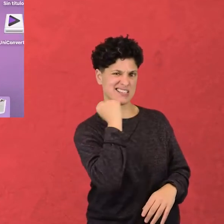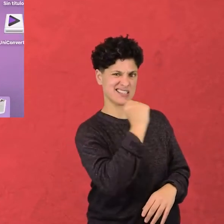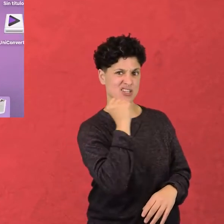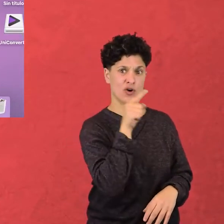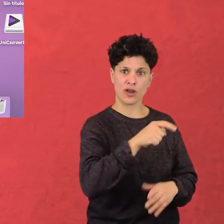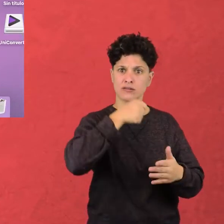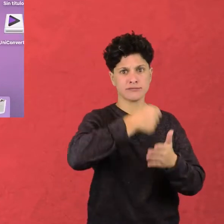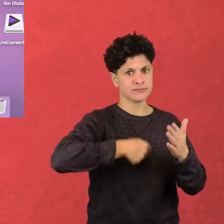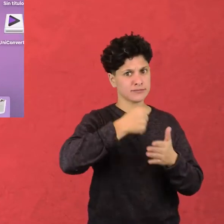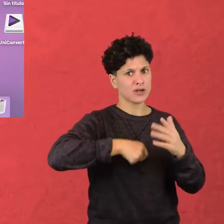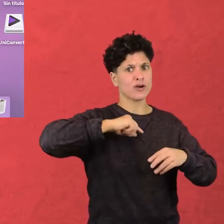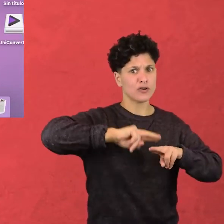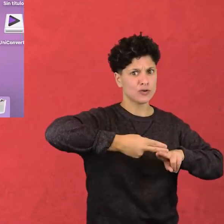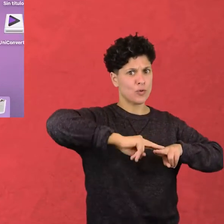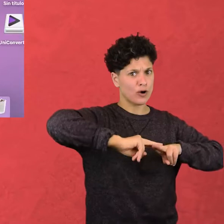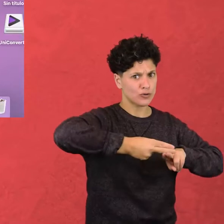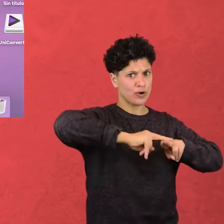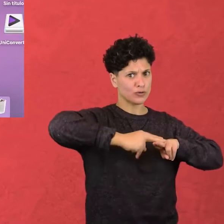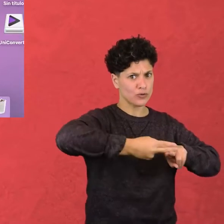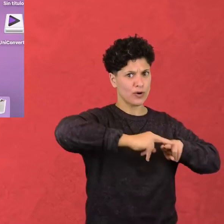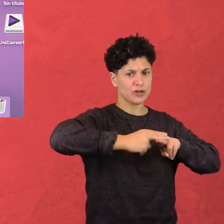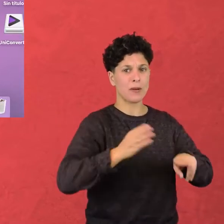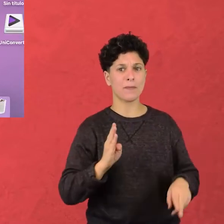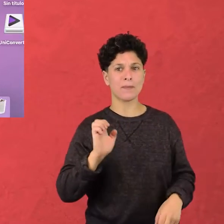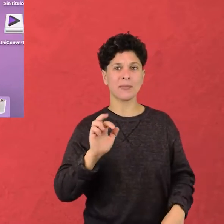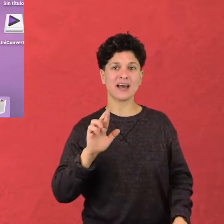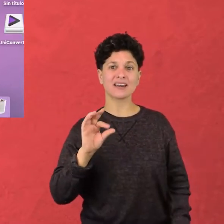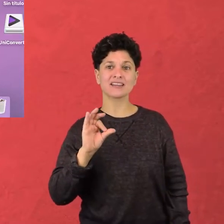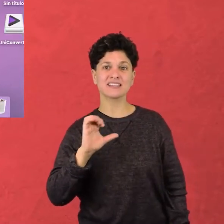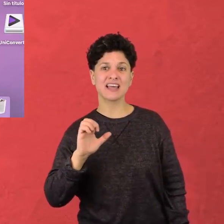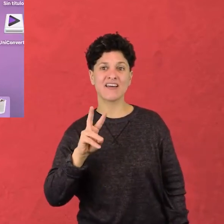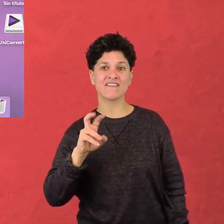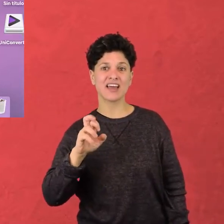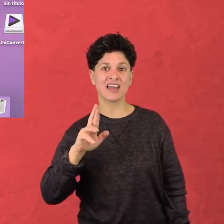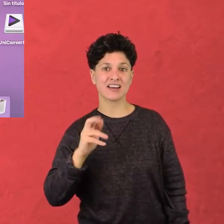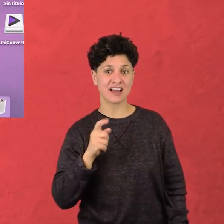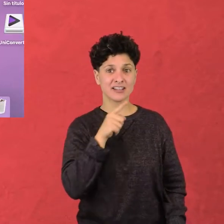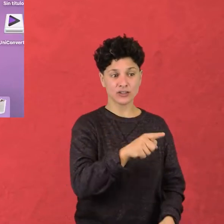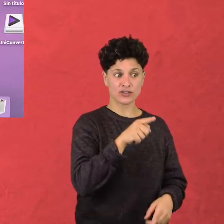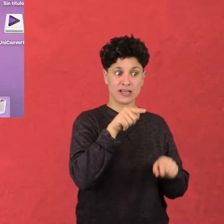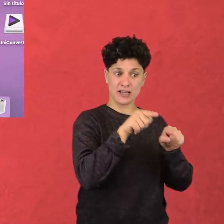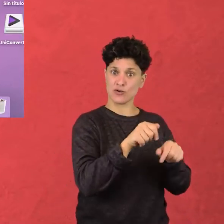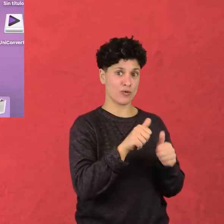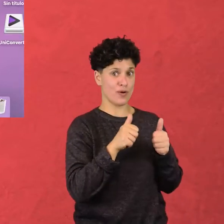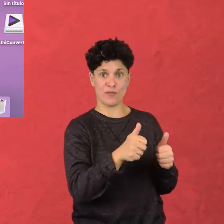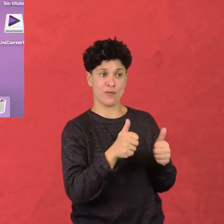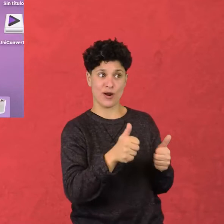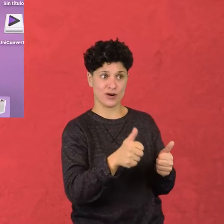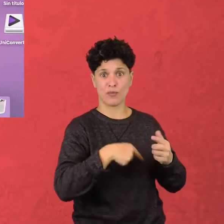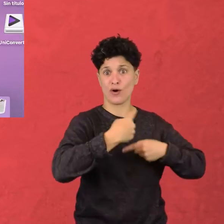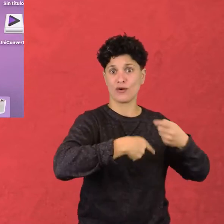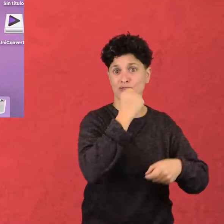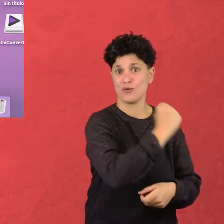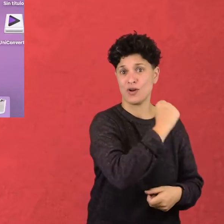muy perseverante? ¿Es bueno eso? Bueno, esa perseverancia que en otra persona es muy positiva, en alguien